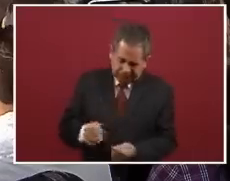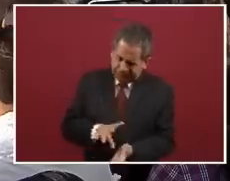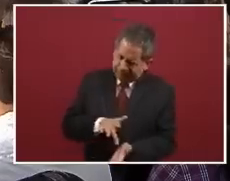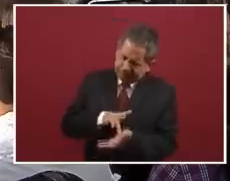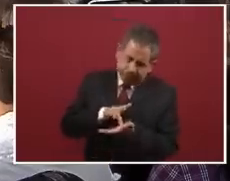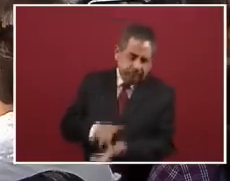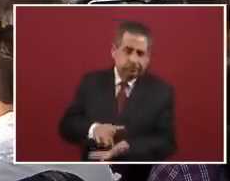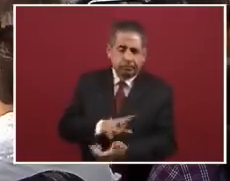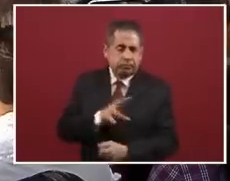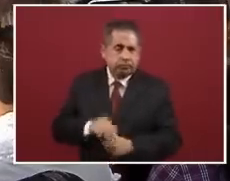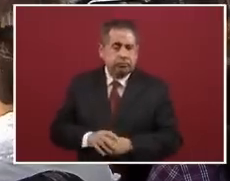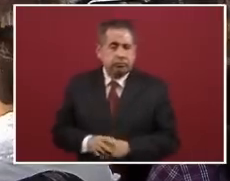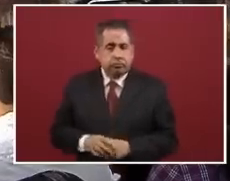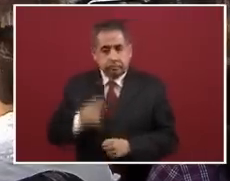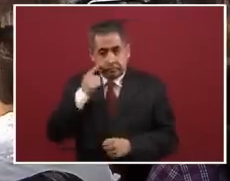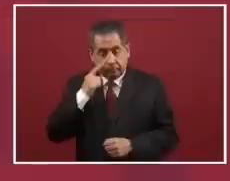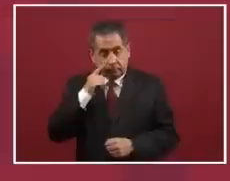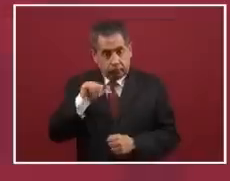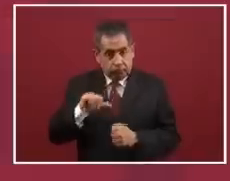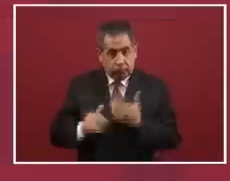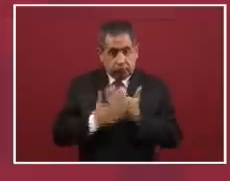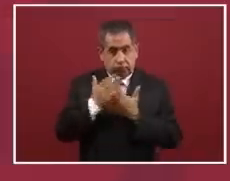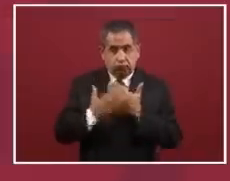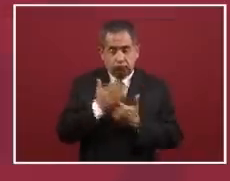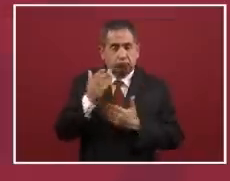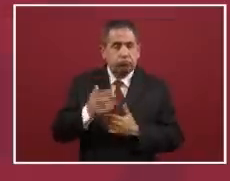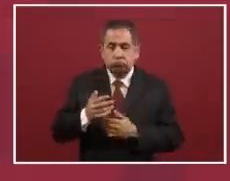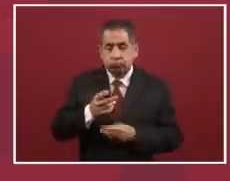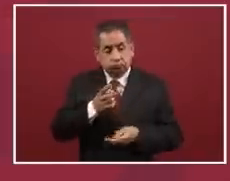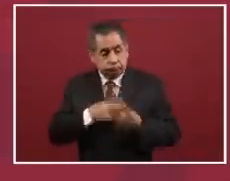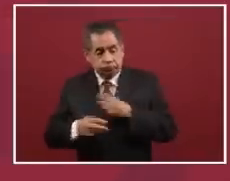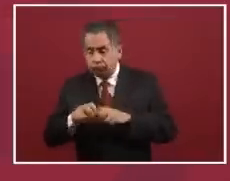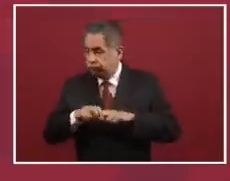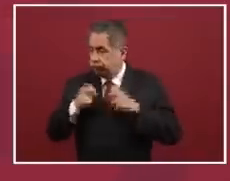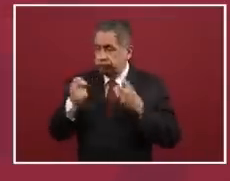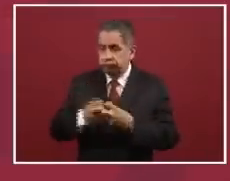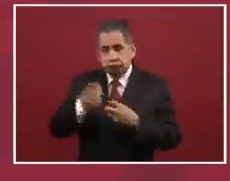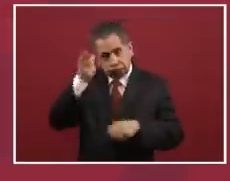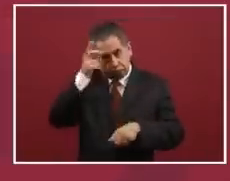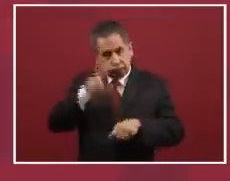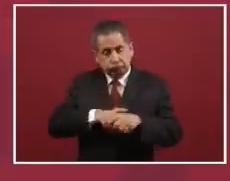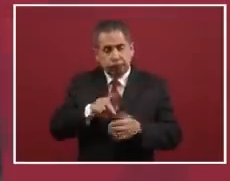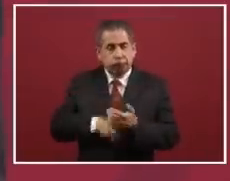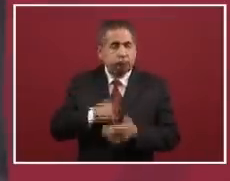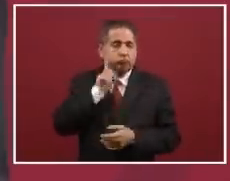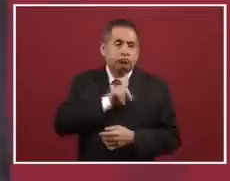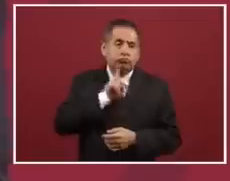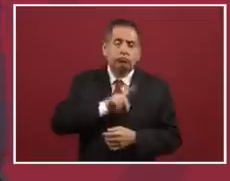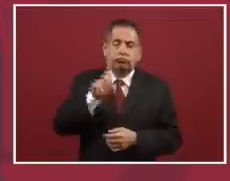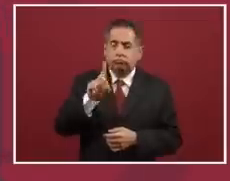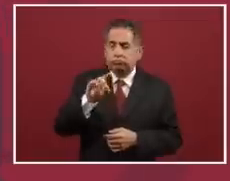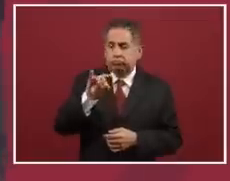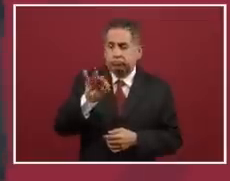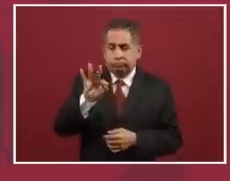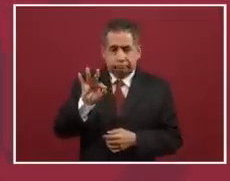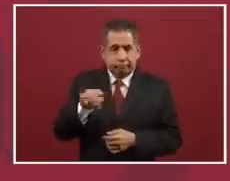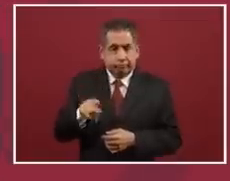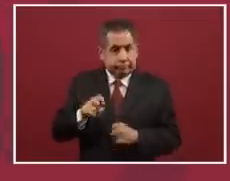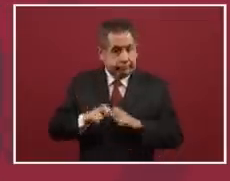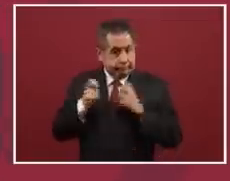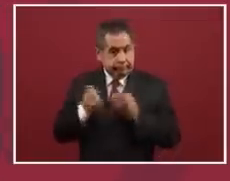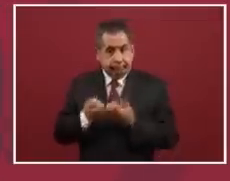Hoy en la mañana estuvo la directora del DIF en la